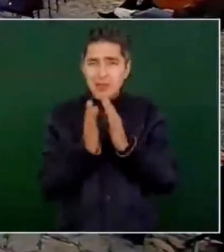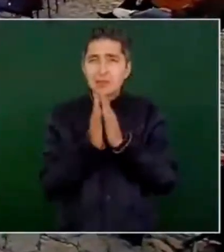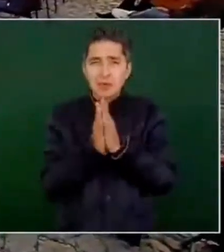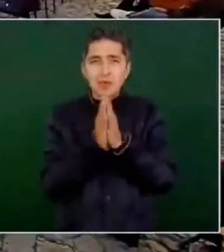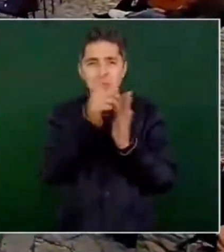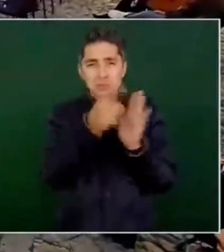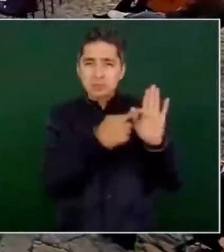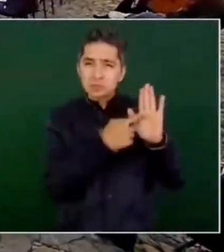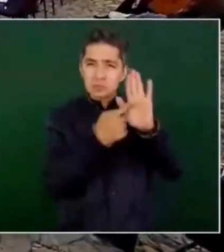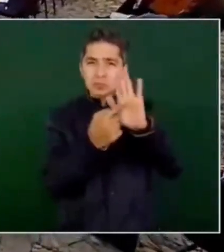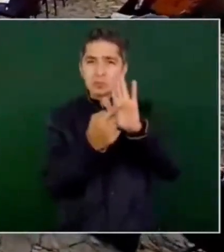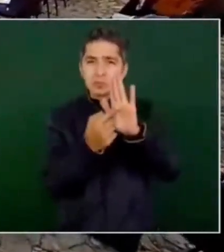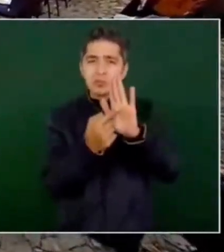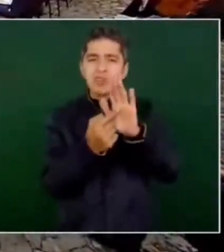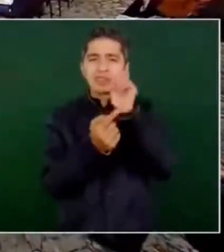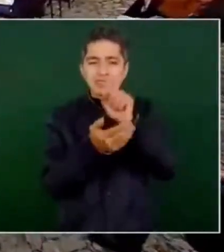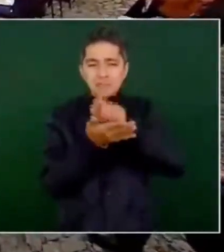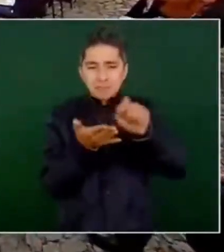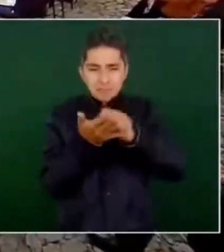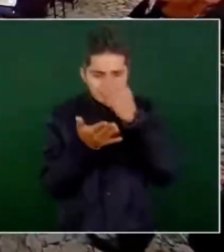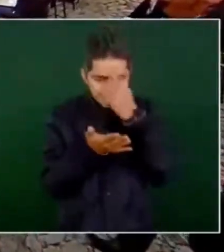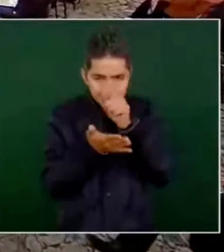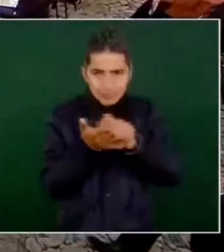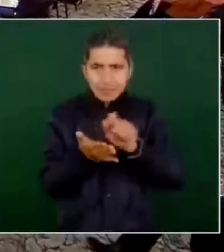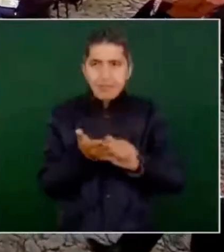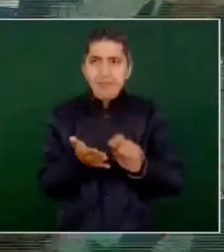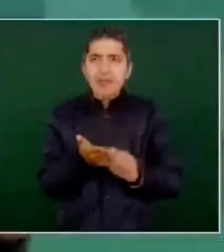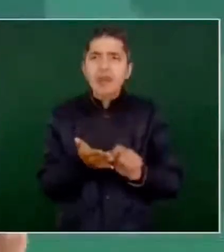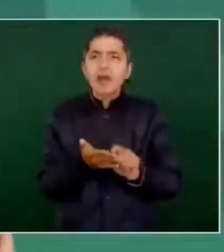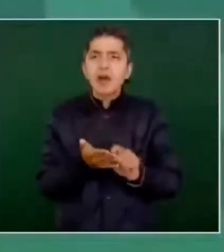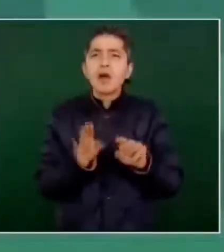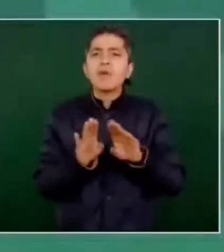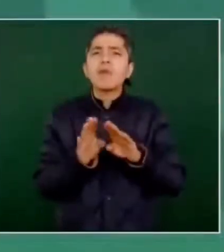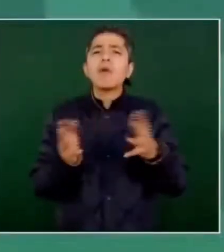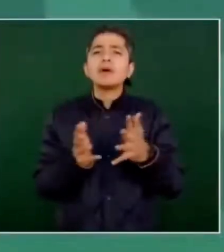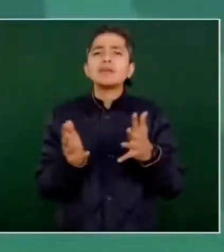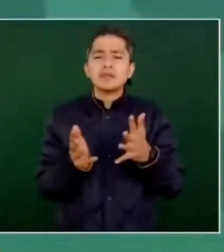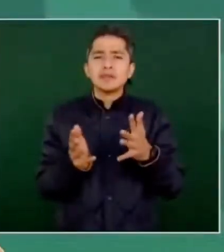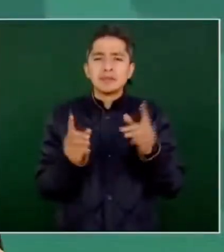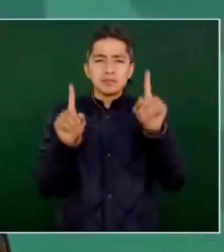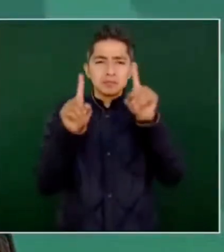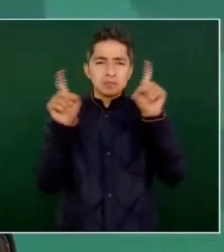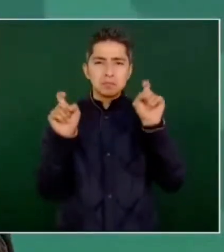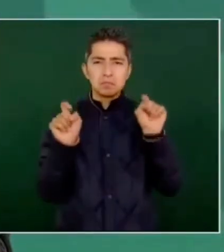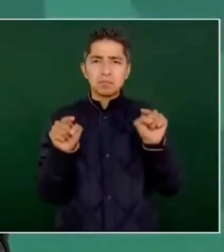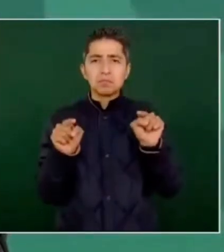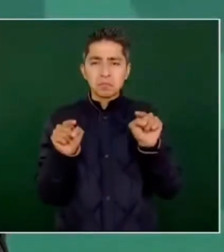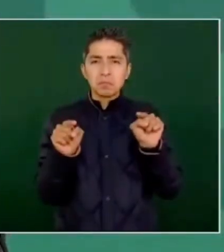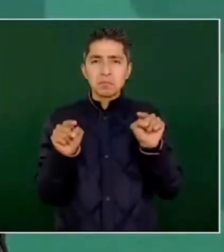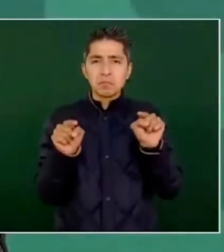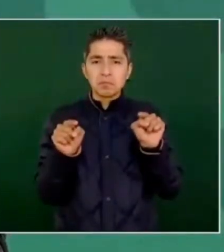artículo? Lo pone en signos de interrogación.